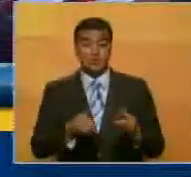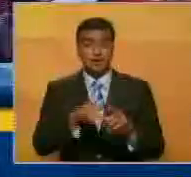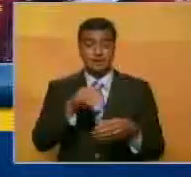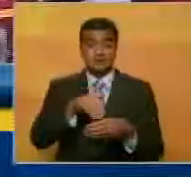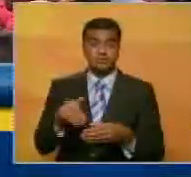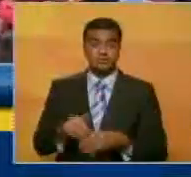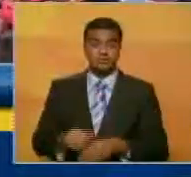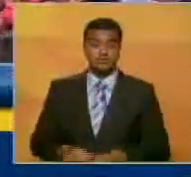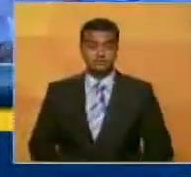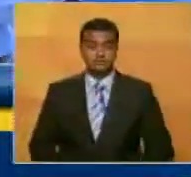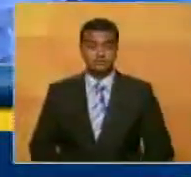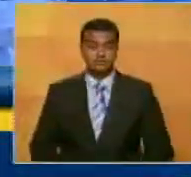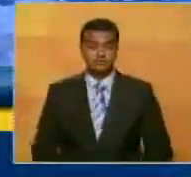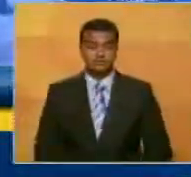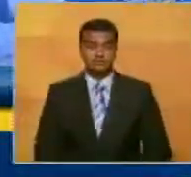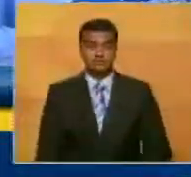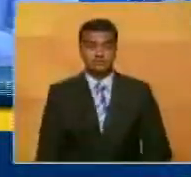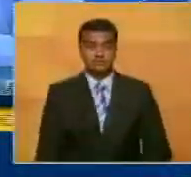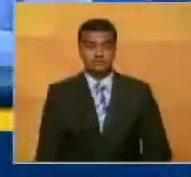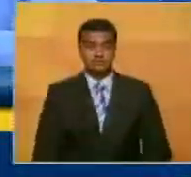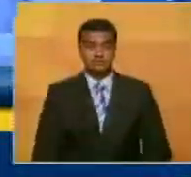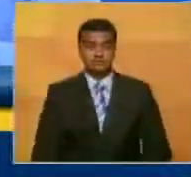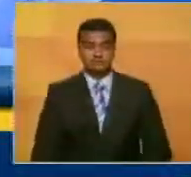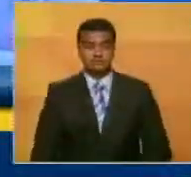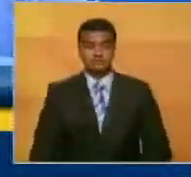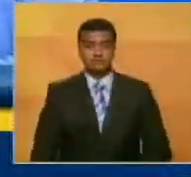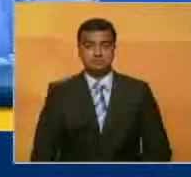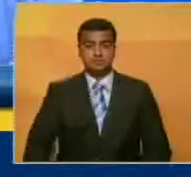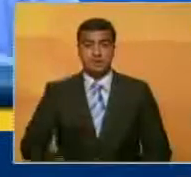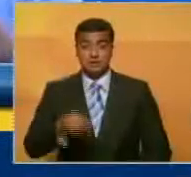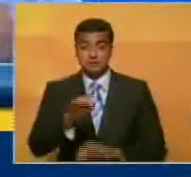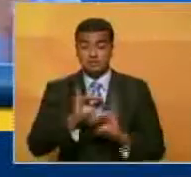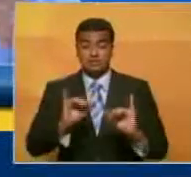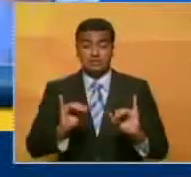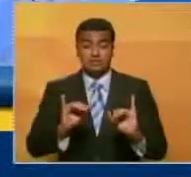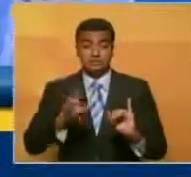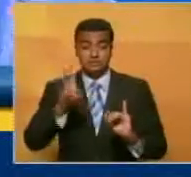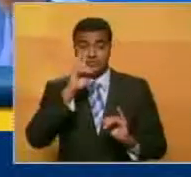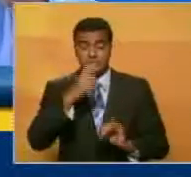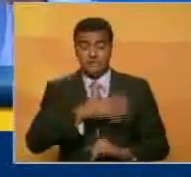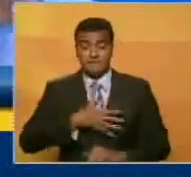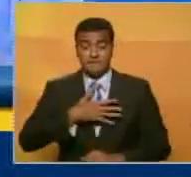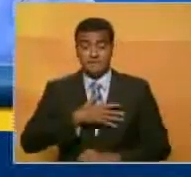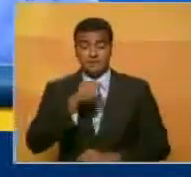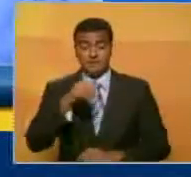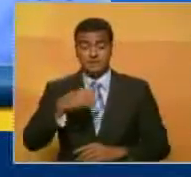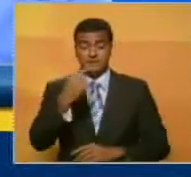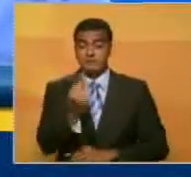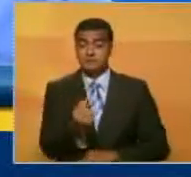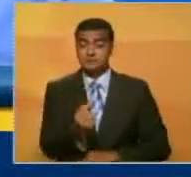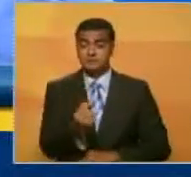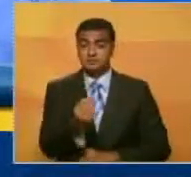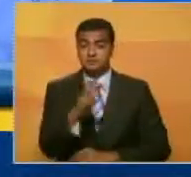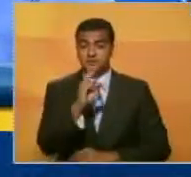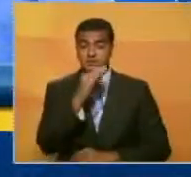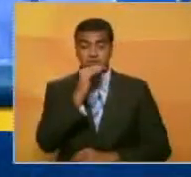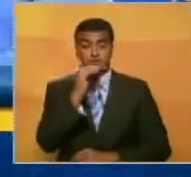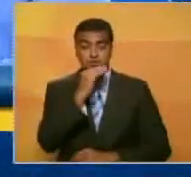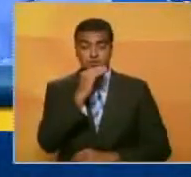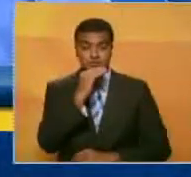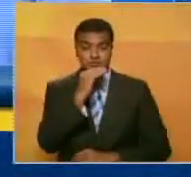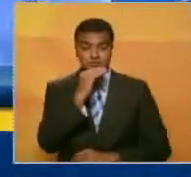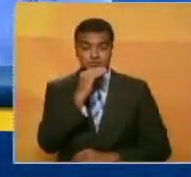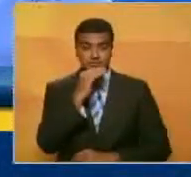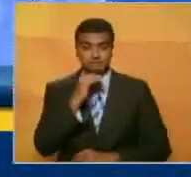elecciones parlamentarias. Y esa espinita la tienen clavada en el pecho y se la tenemos este próximo 7 de octubre.